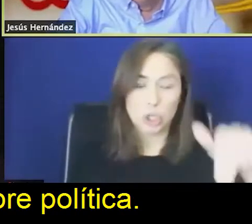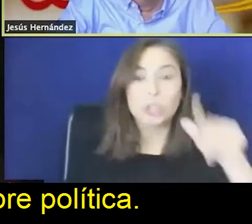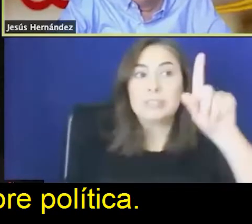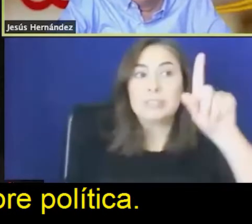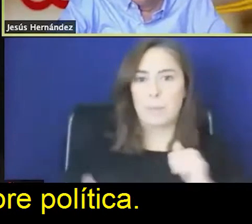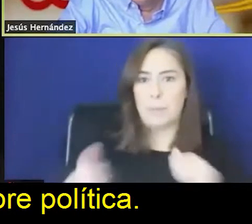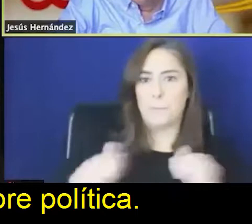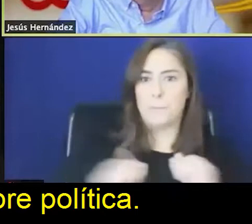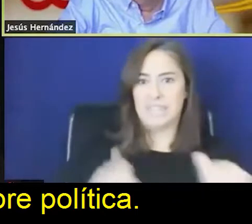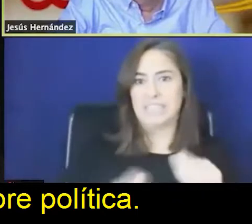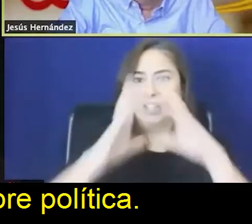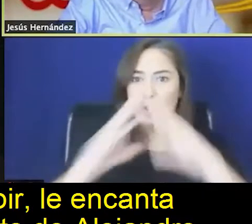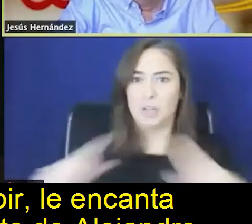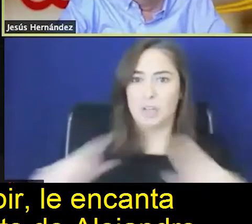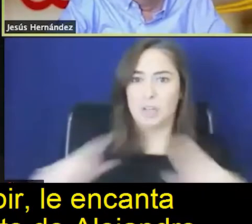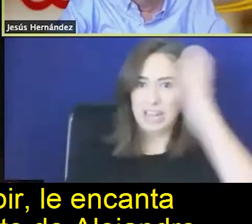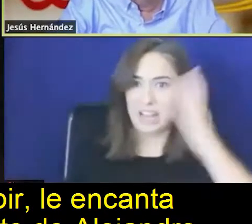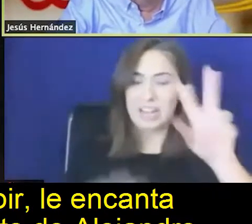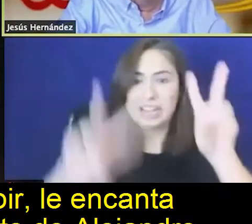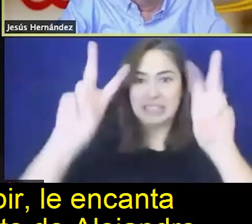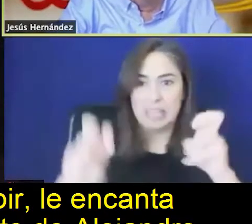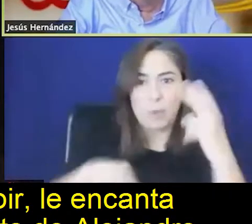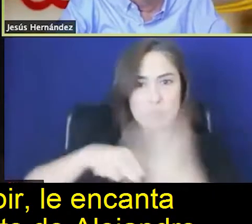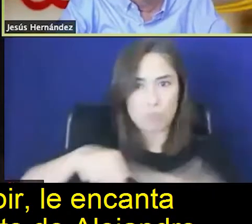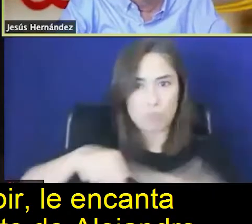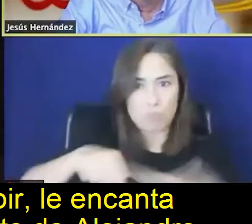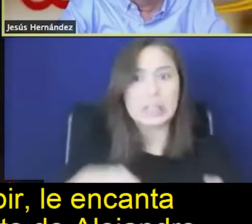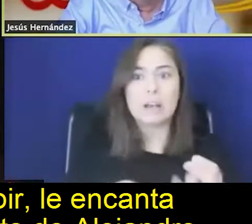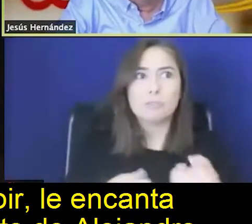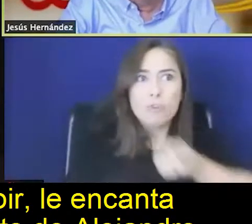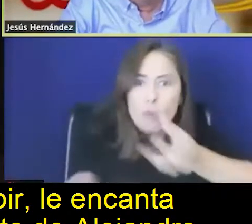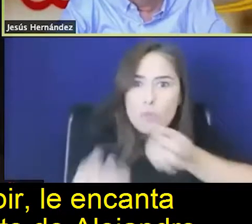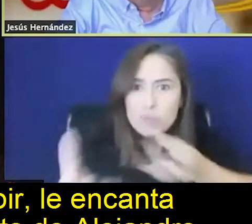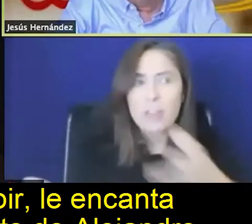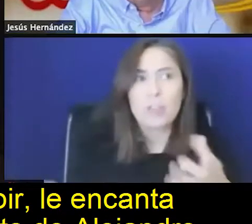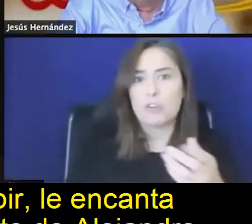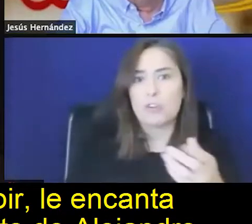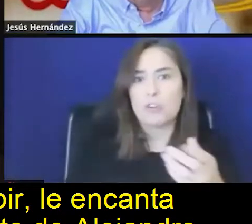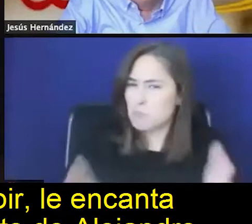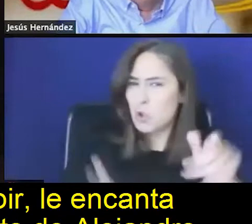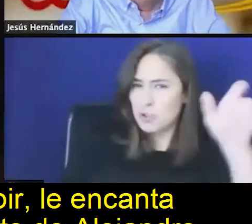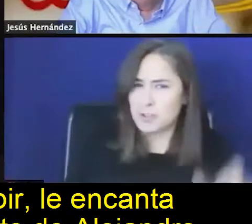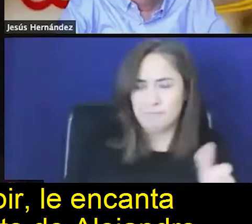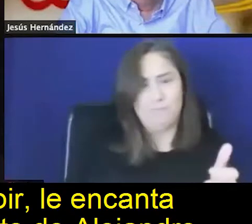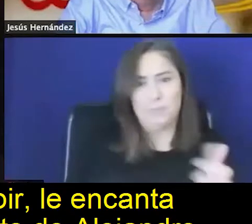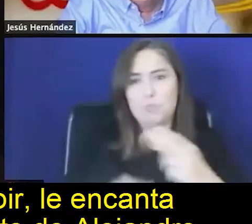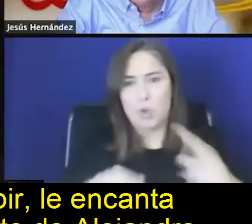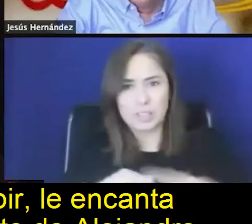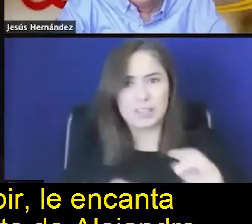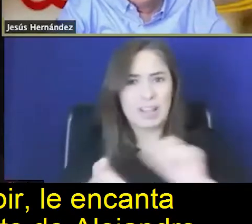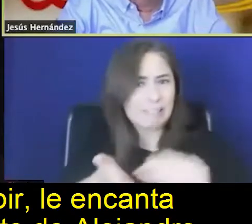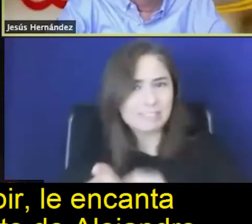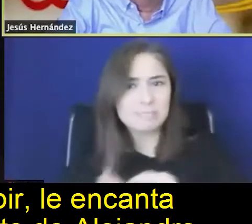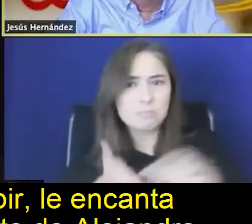sobre política, con comunicador, le encanta la política, le encanta escribir y bueno, le